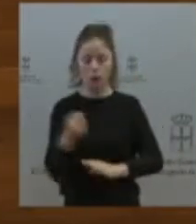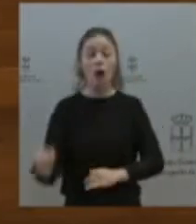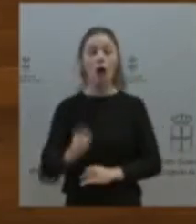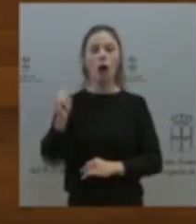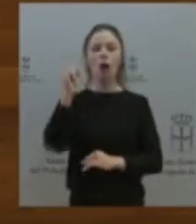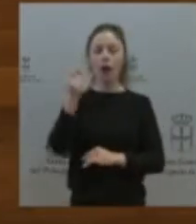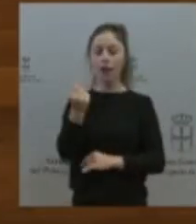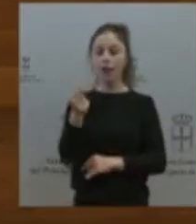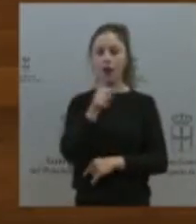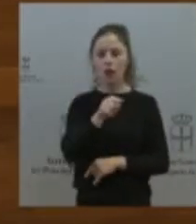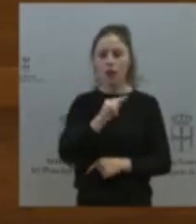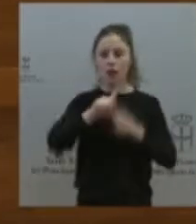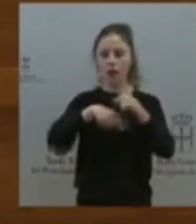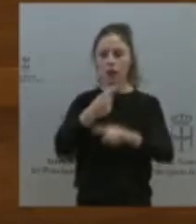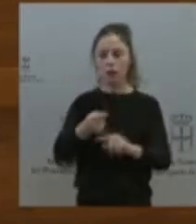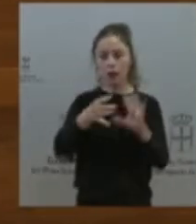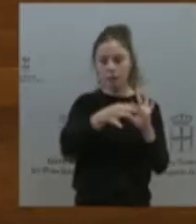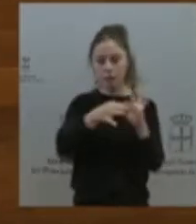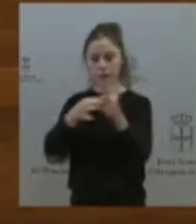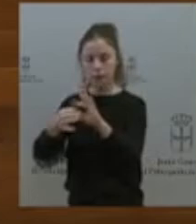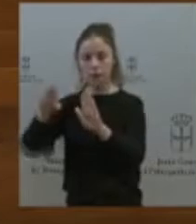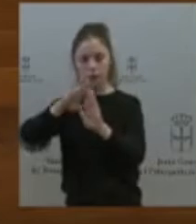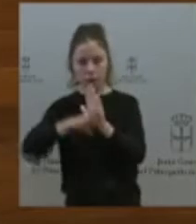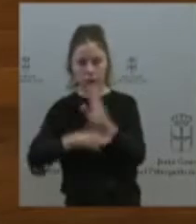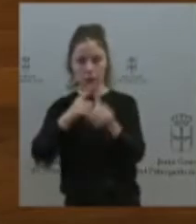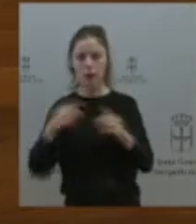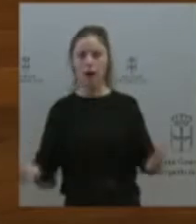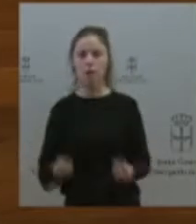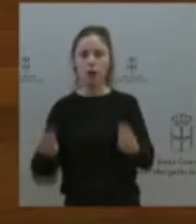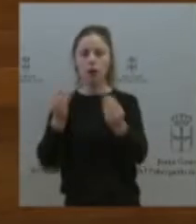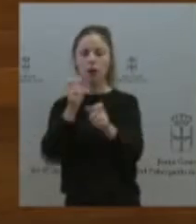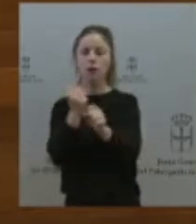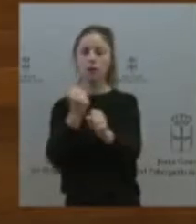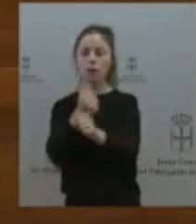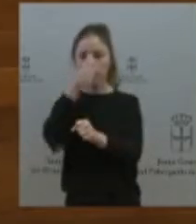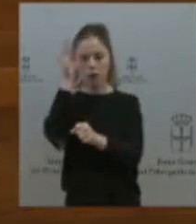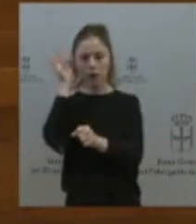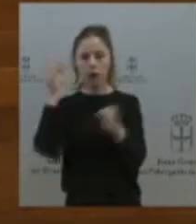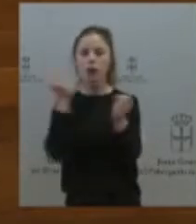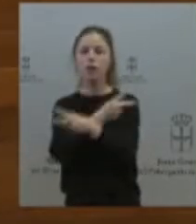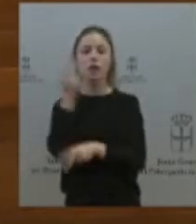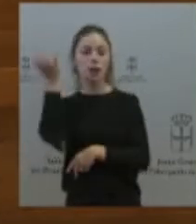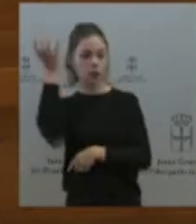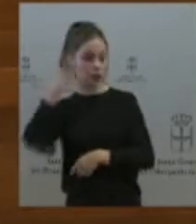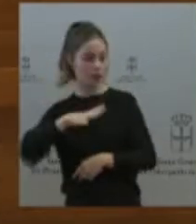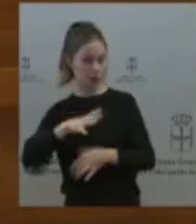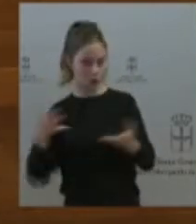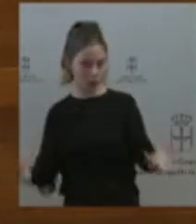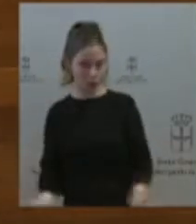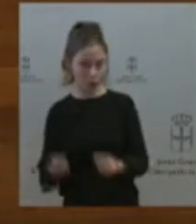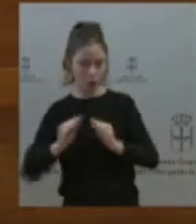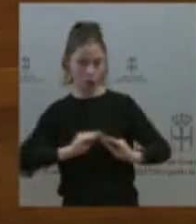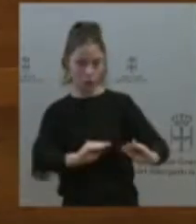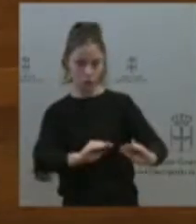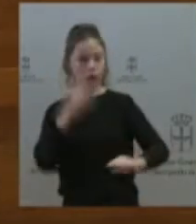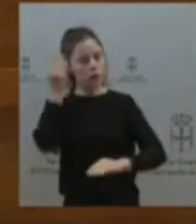a condicionalidad para mejora de la situación de los trabajadores y trabajadoras de la hostelería, por ejemplo, ¿no? Con lo cual, yo creo que esa es la base, porque se puede tocar la fiscalidad y